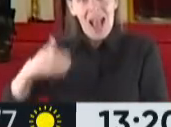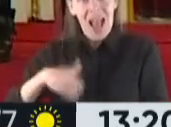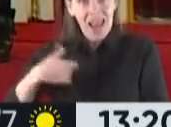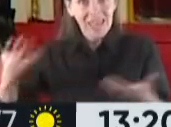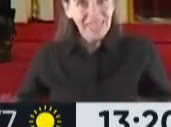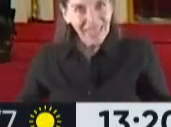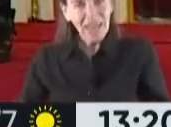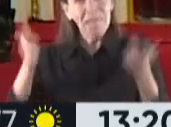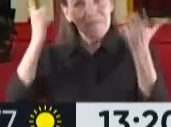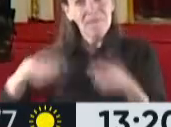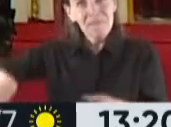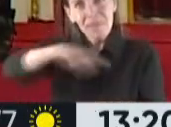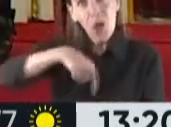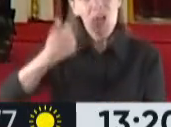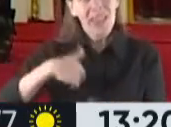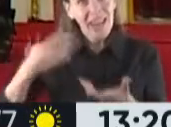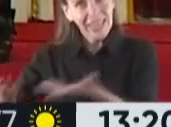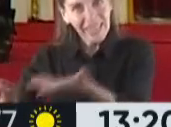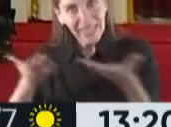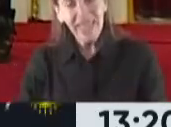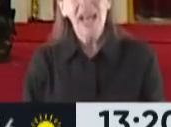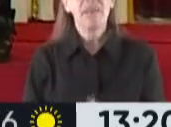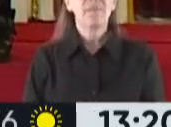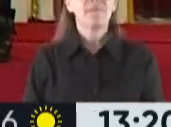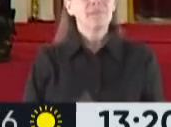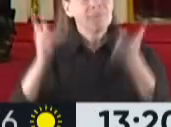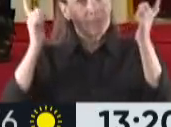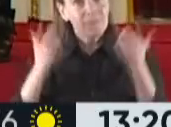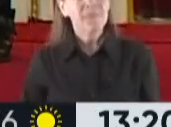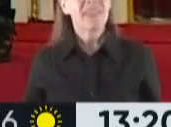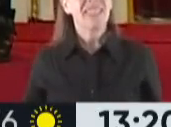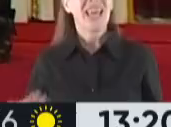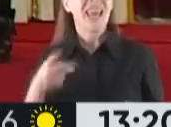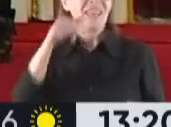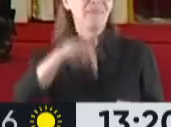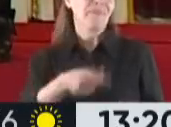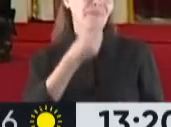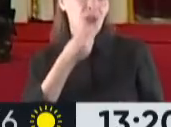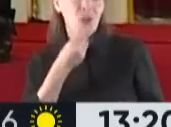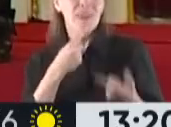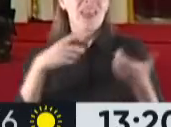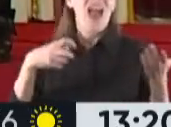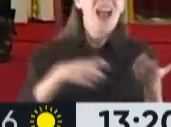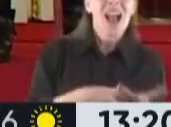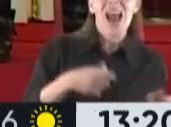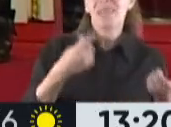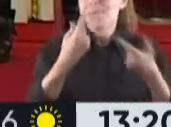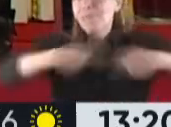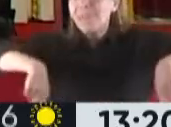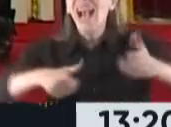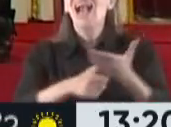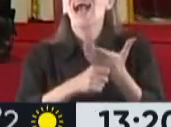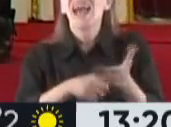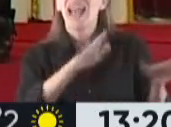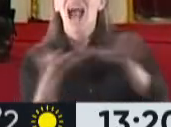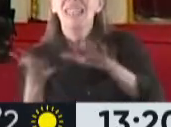nuestra patria, disfrute de nuestra carne, de nuestro asado, de nuestras bellezas como país,